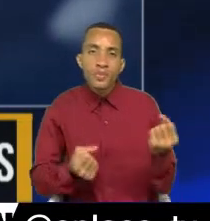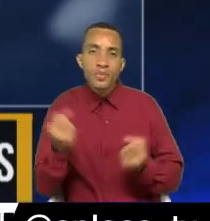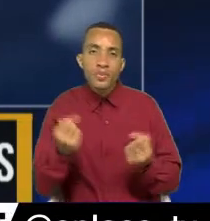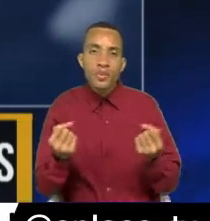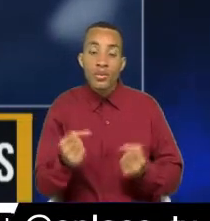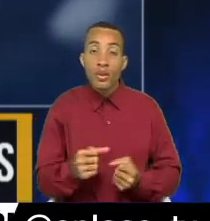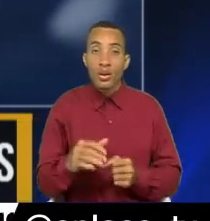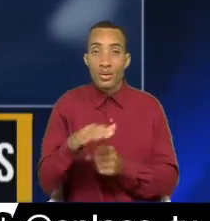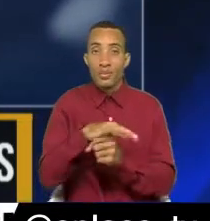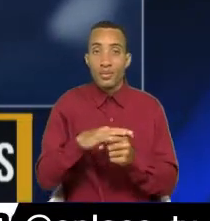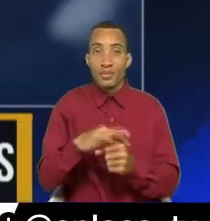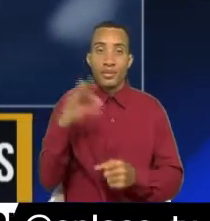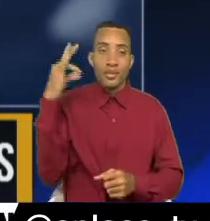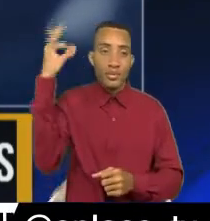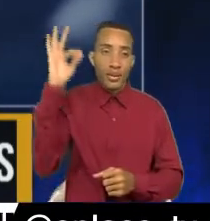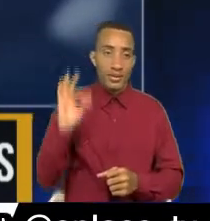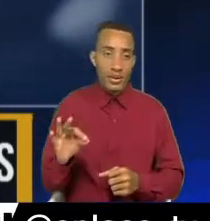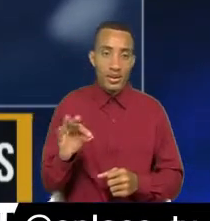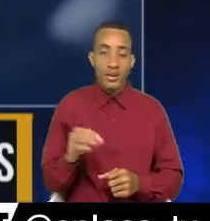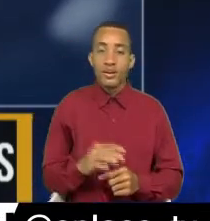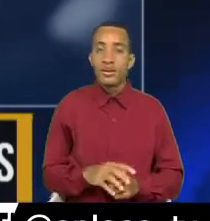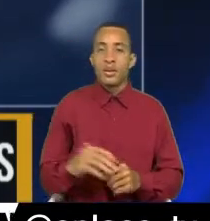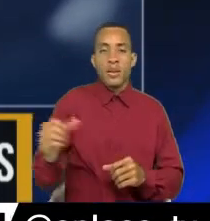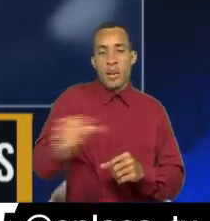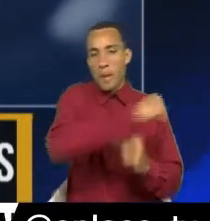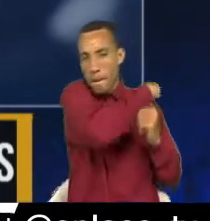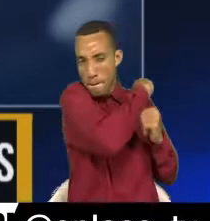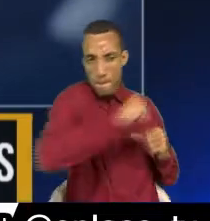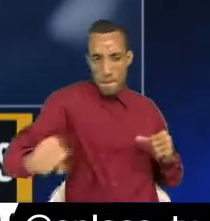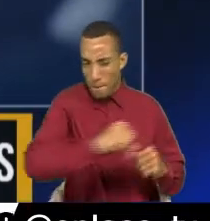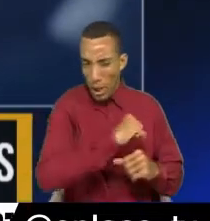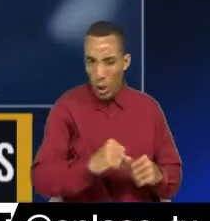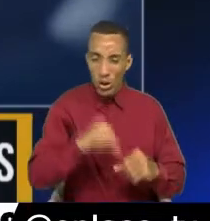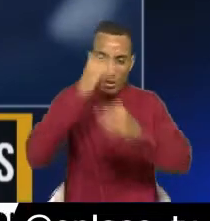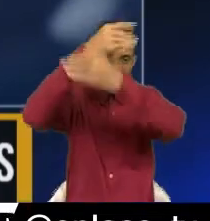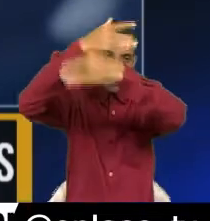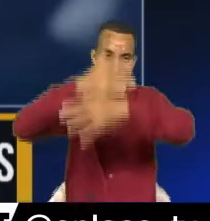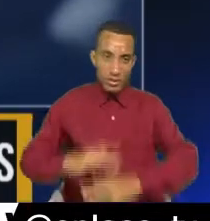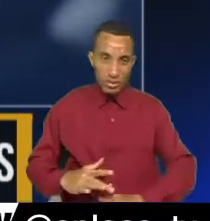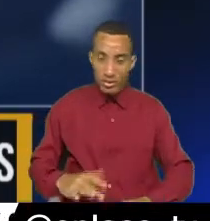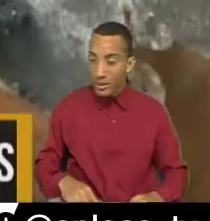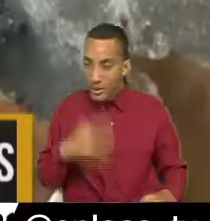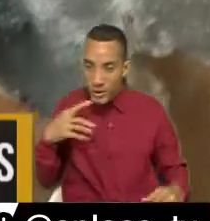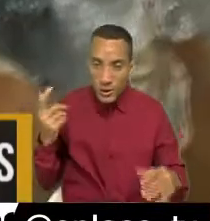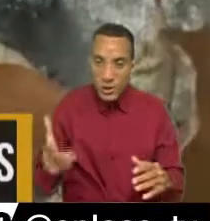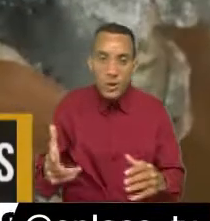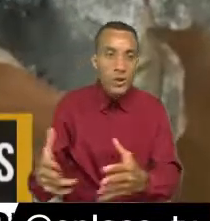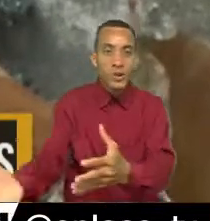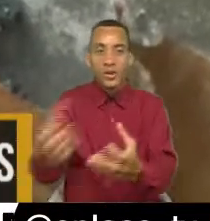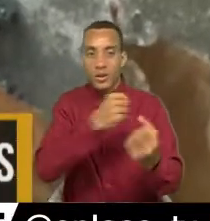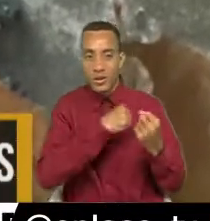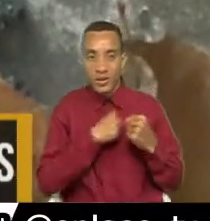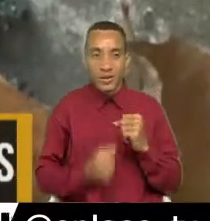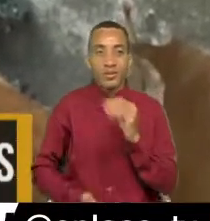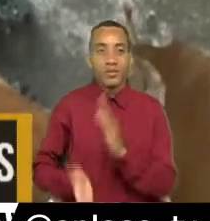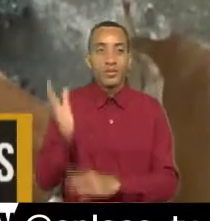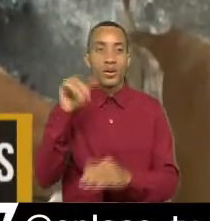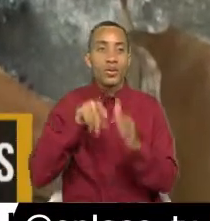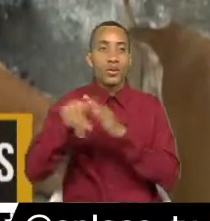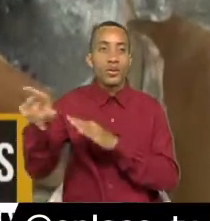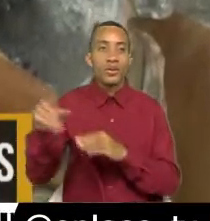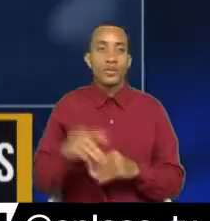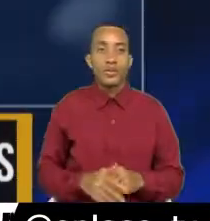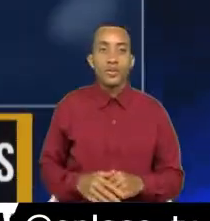barrio Palmira. Cuando sentí fue el impacto en el vidrio, la verdad yo no vi, el hombre llegó por detrás. Según el afectado, los delincuentes